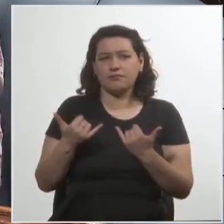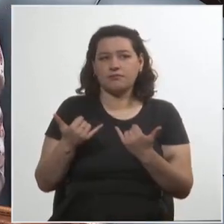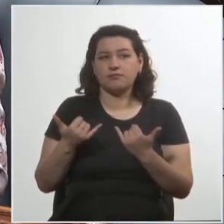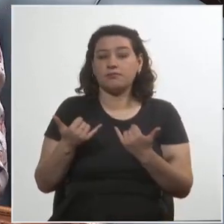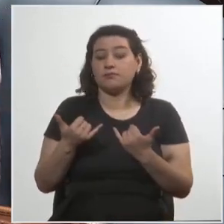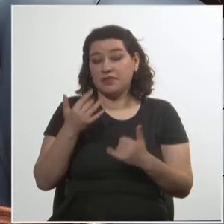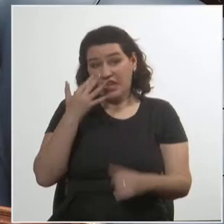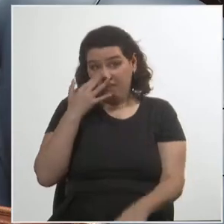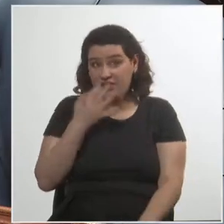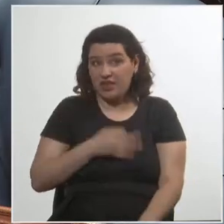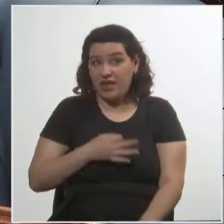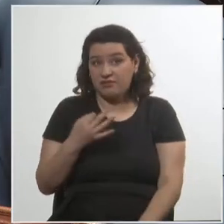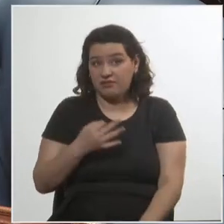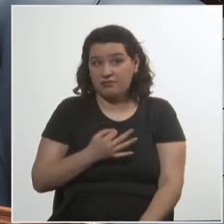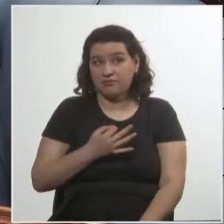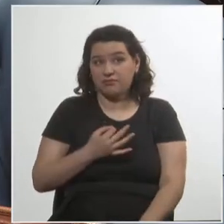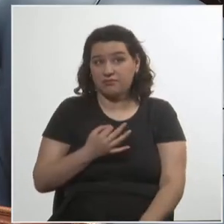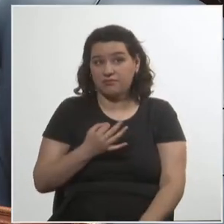Honestamente